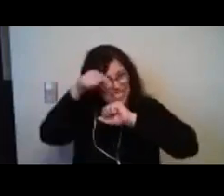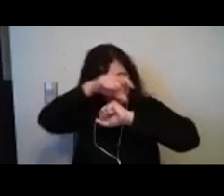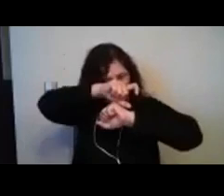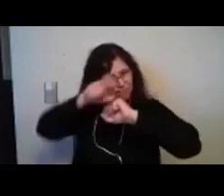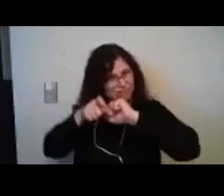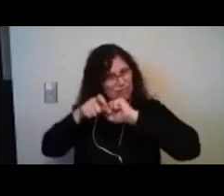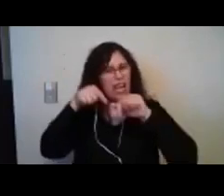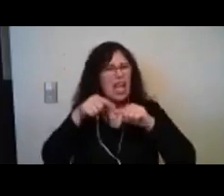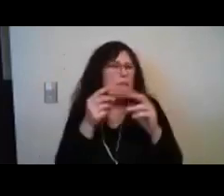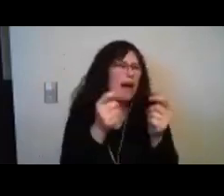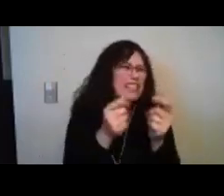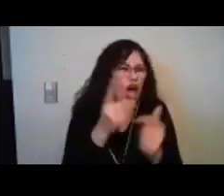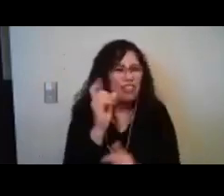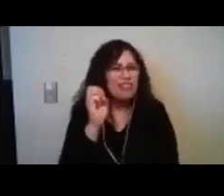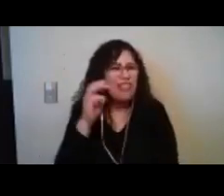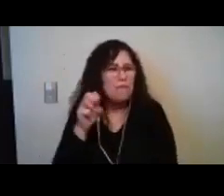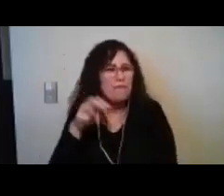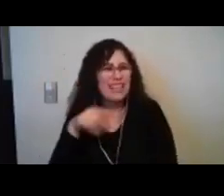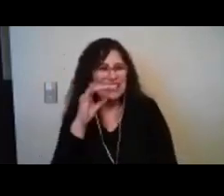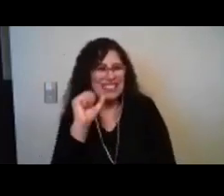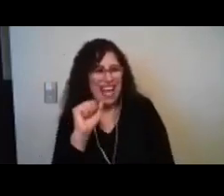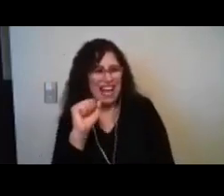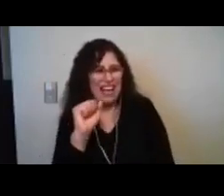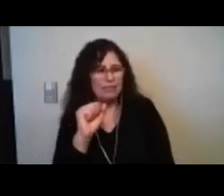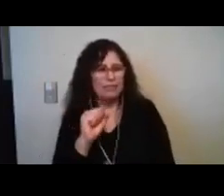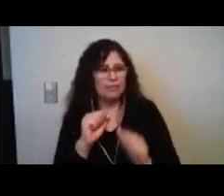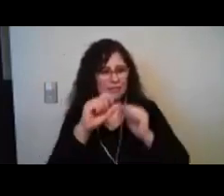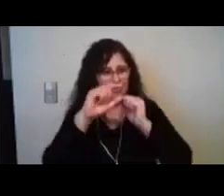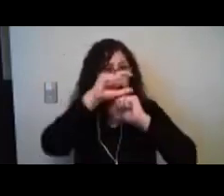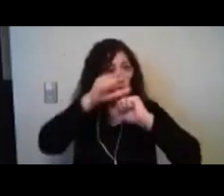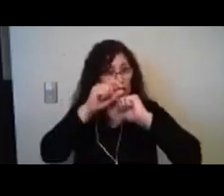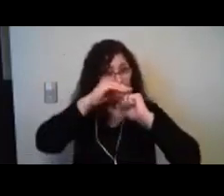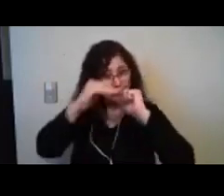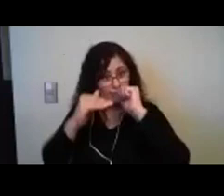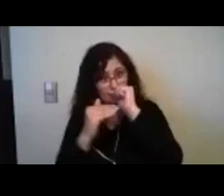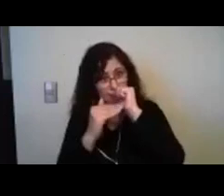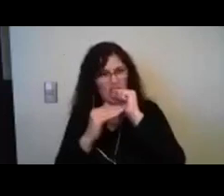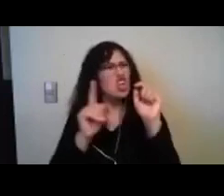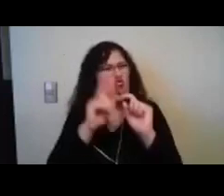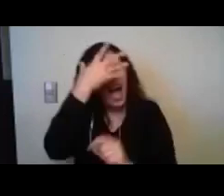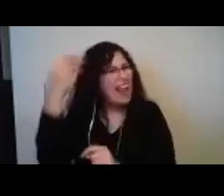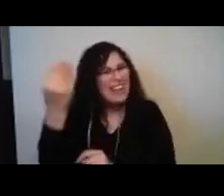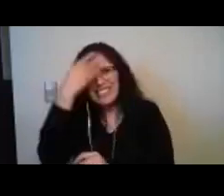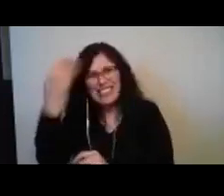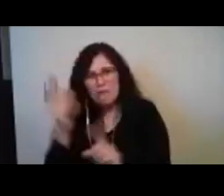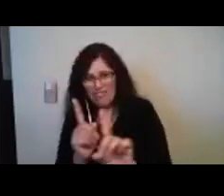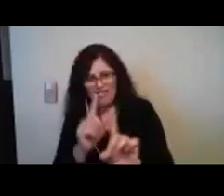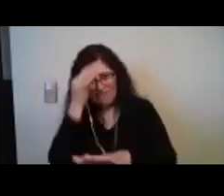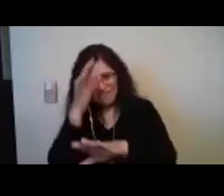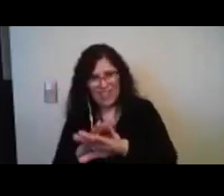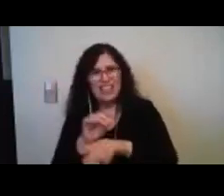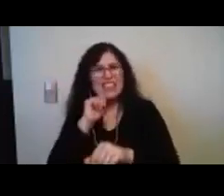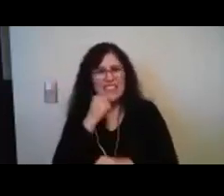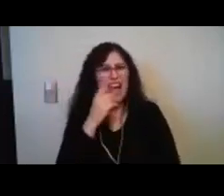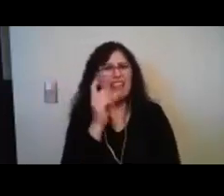de demencia que se llama demencia como subcortical, ¿ya? Que no es Alzheimer, ¿ya? Sino que es una